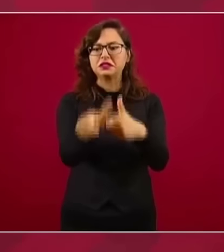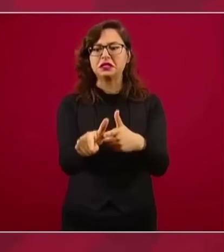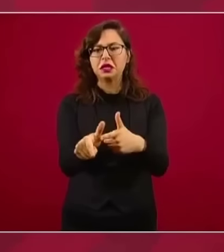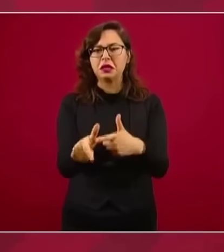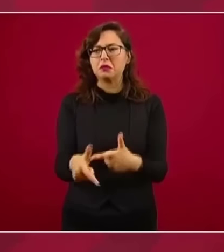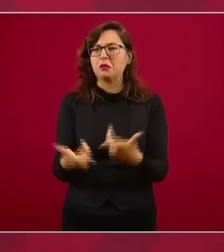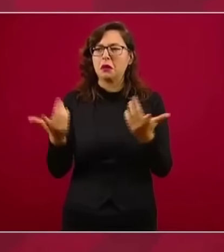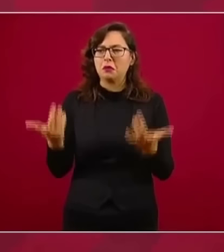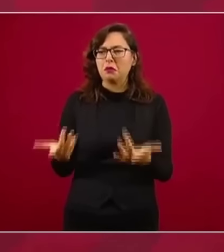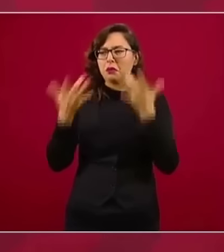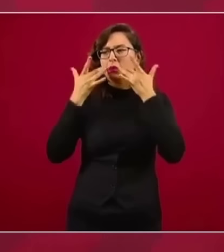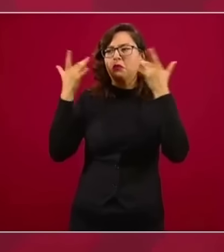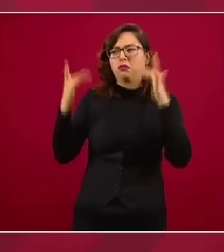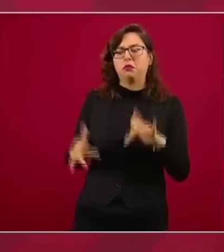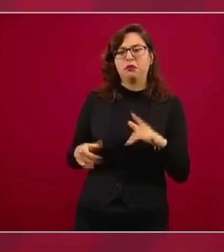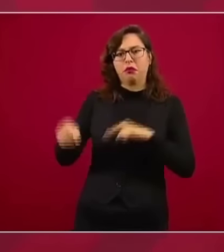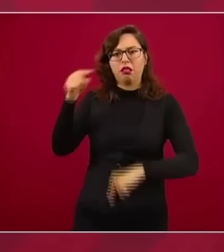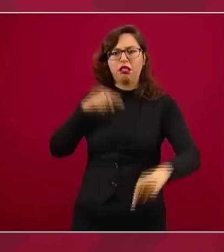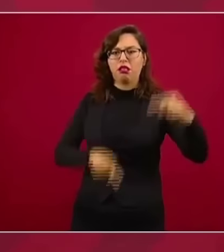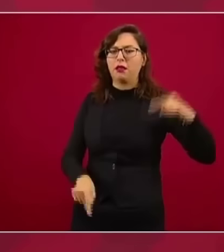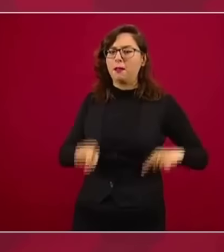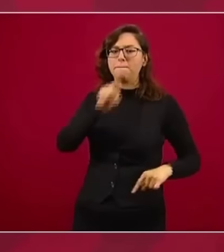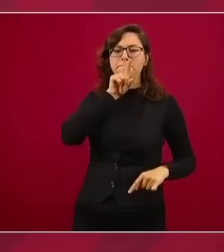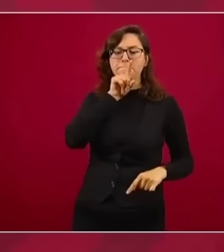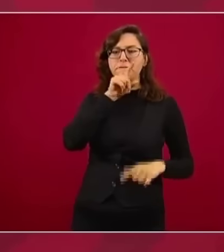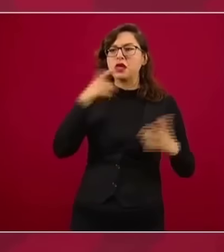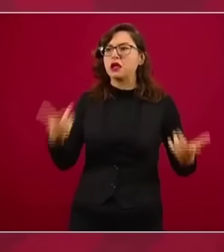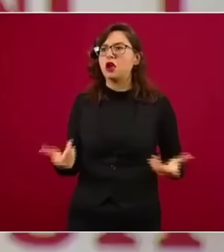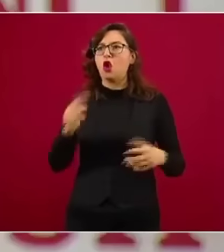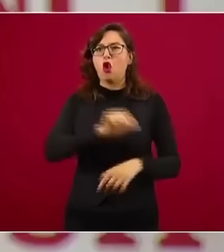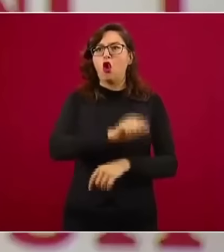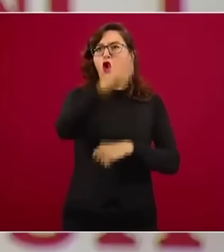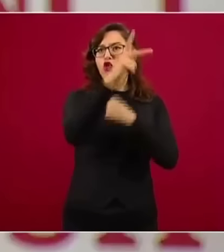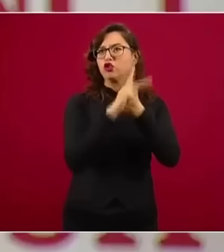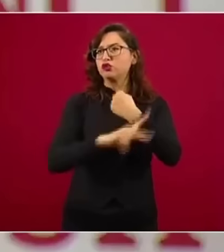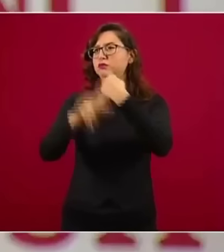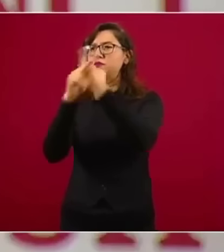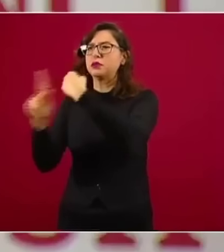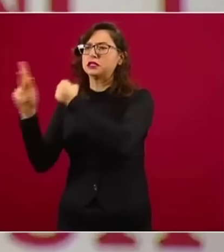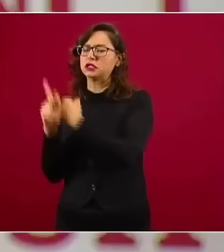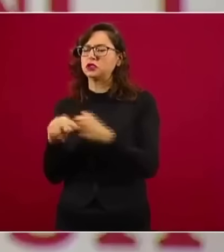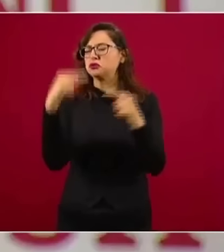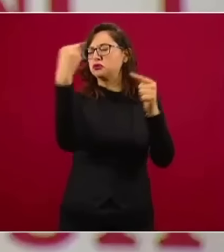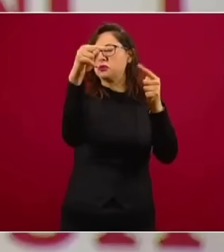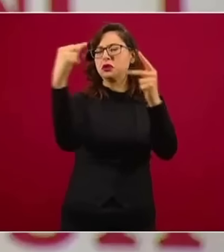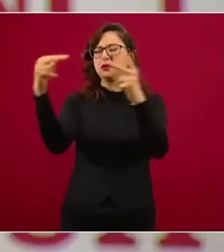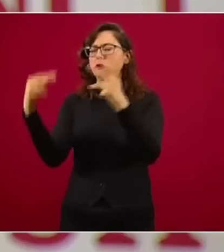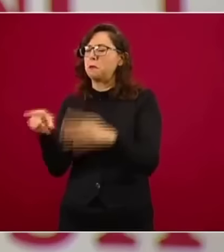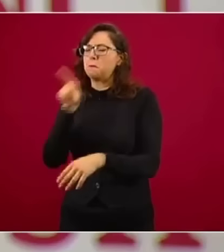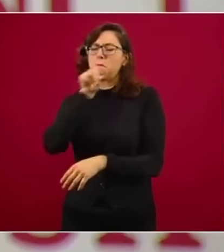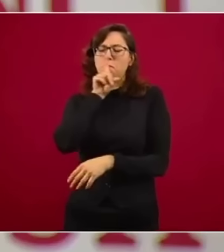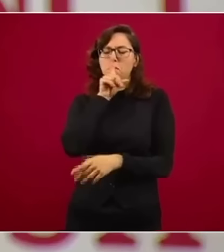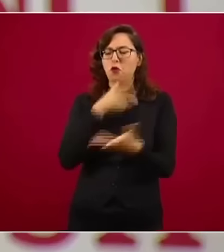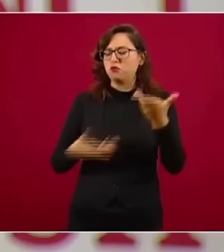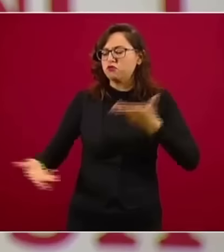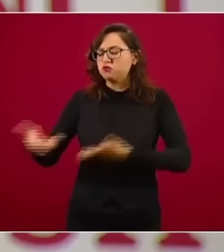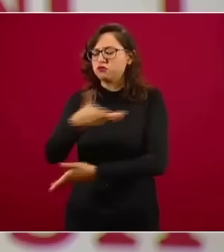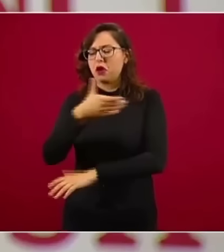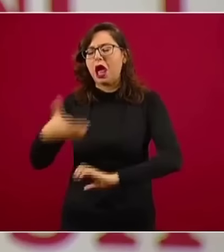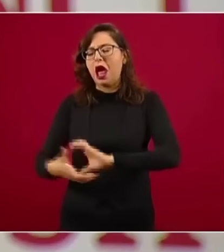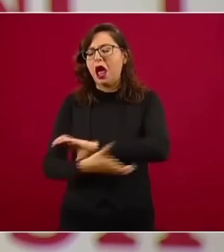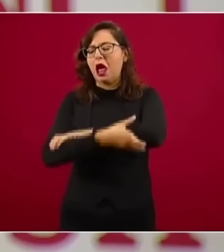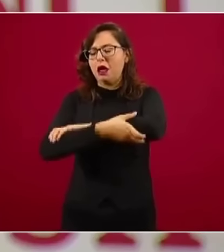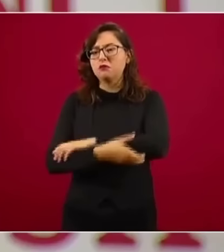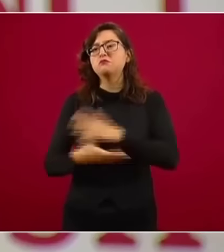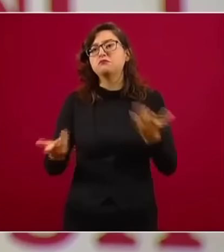mencionar sus nombres porque en la pandemia debemos ser solidarios y todos estamos aprendiendo, otros países se